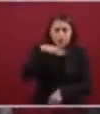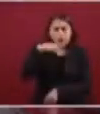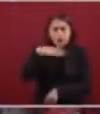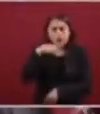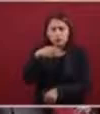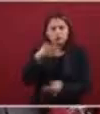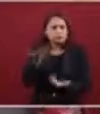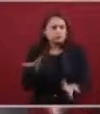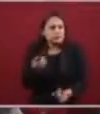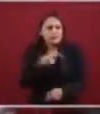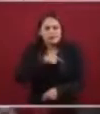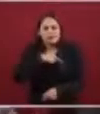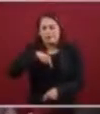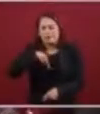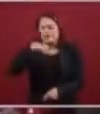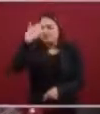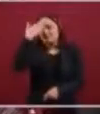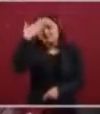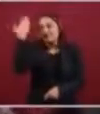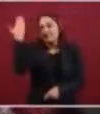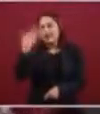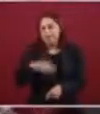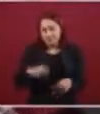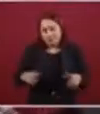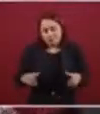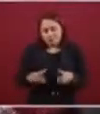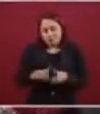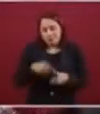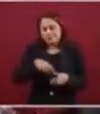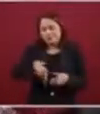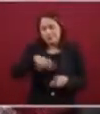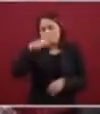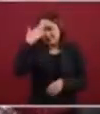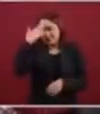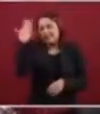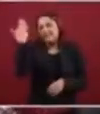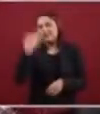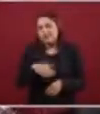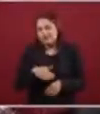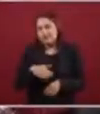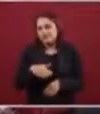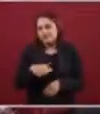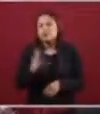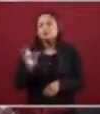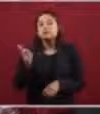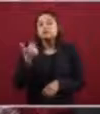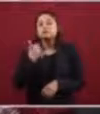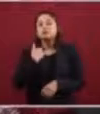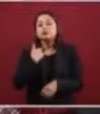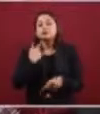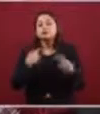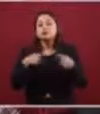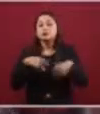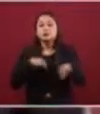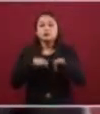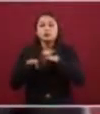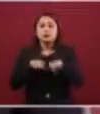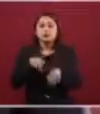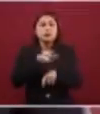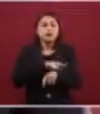quienes hemos estado en el reporteo, a muchos de los que están afuera. Sabemos que son gente que estaba en el día a día